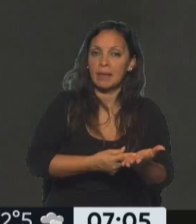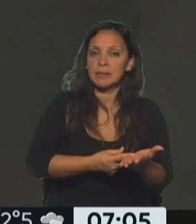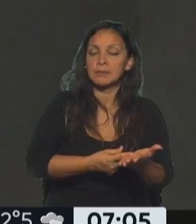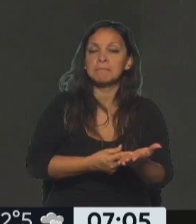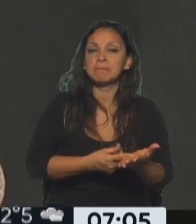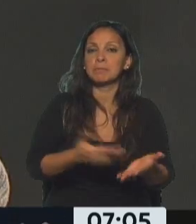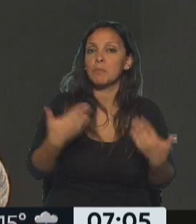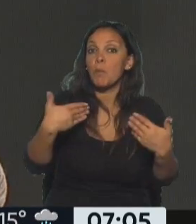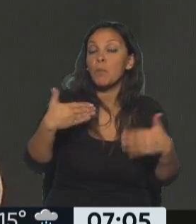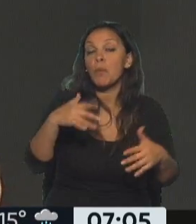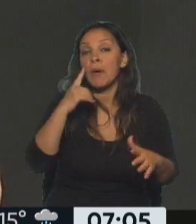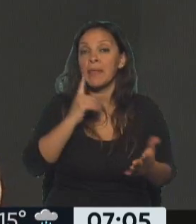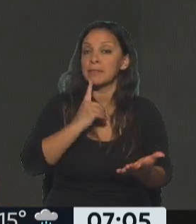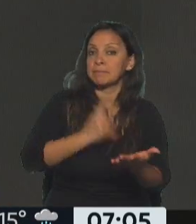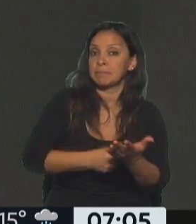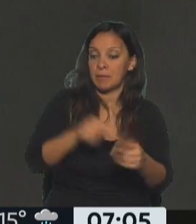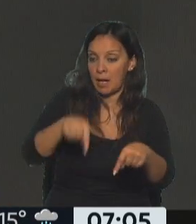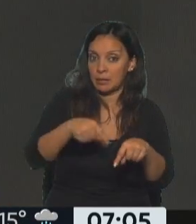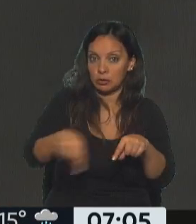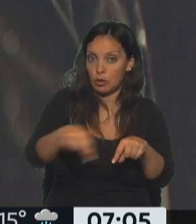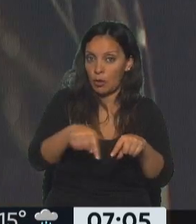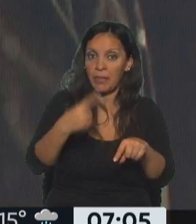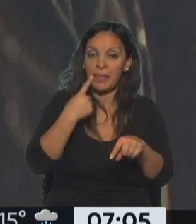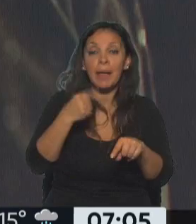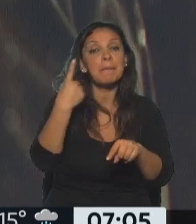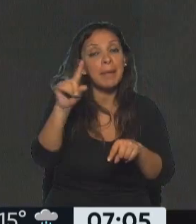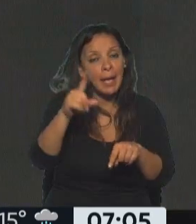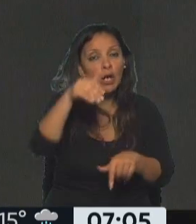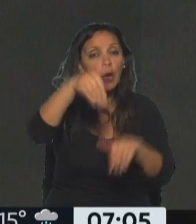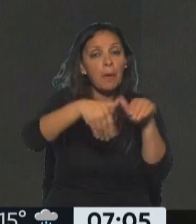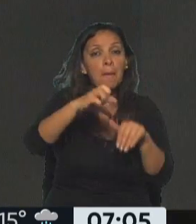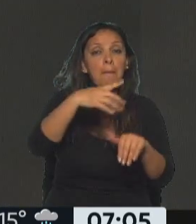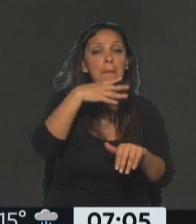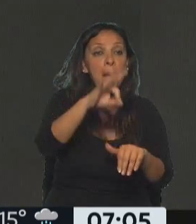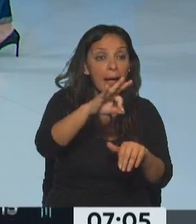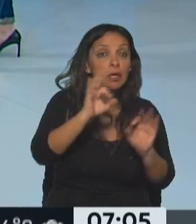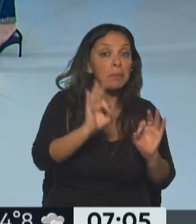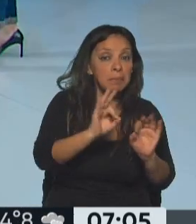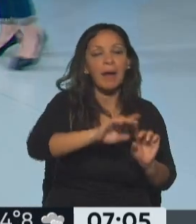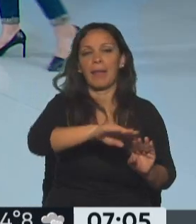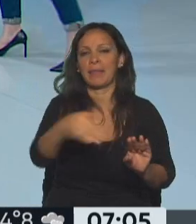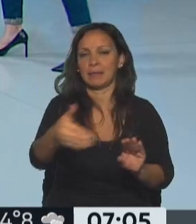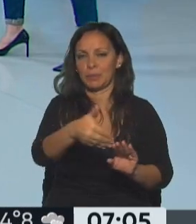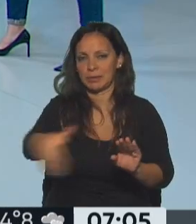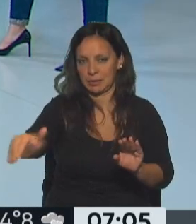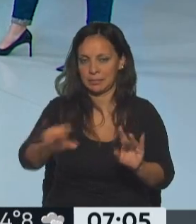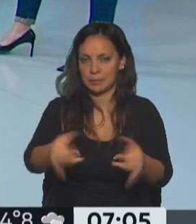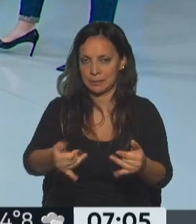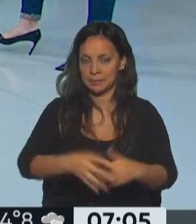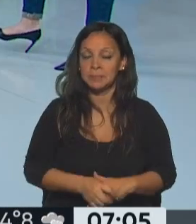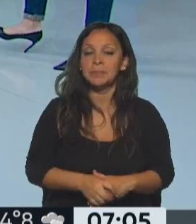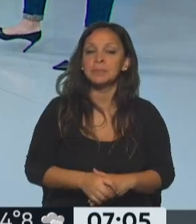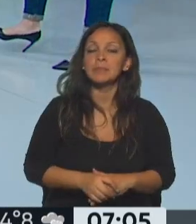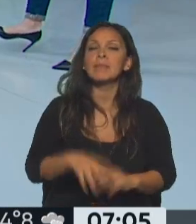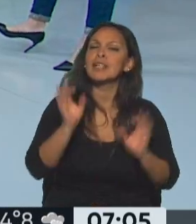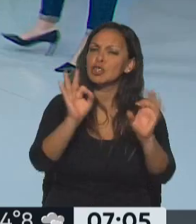podrían tomarse entre estos días y posteriores a las PASO. Claro. Sí, a ver, vamos a repasar, sé que en realidad en este momento